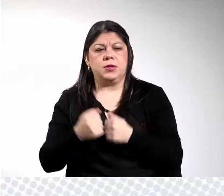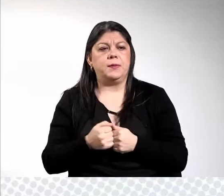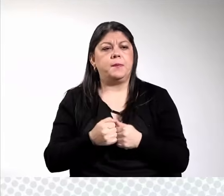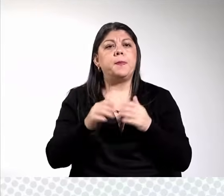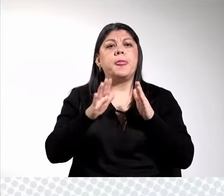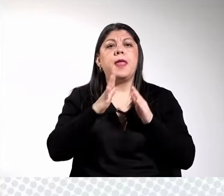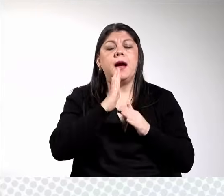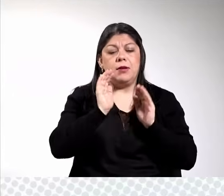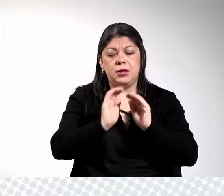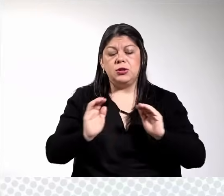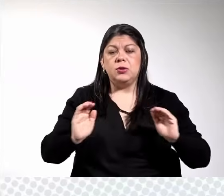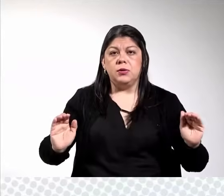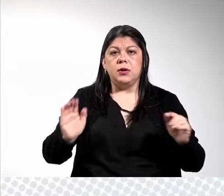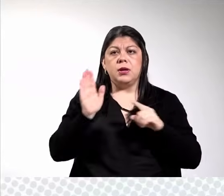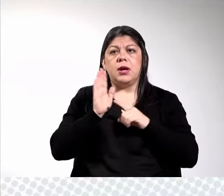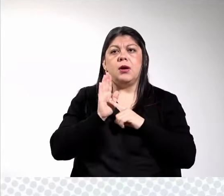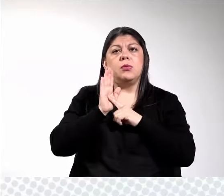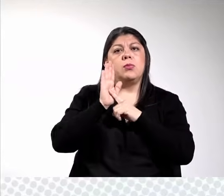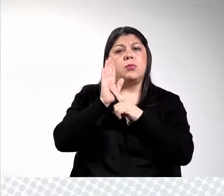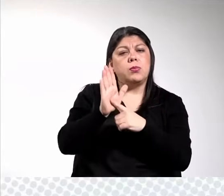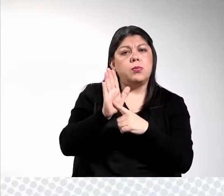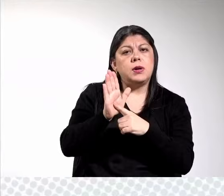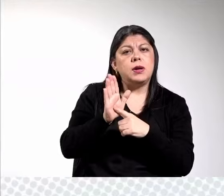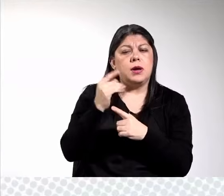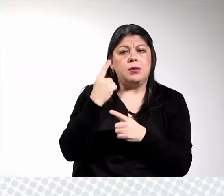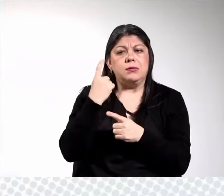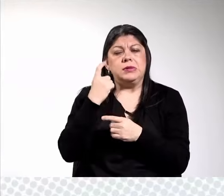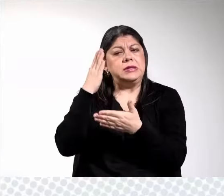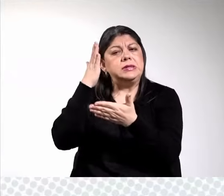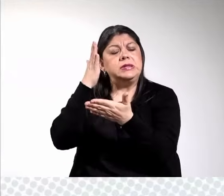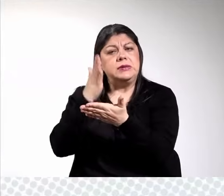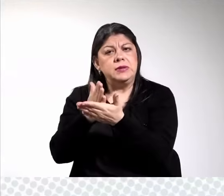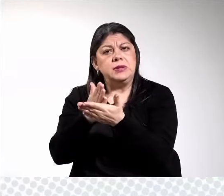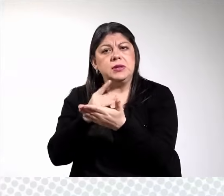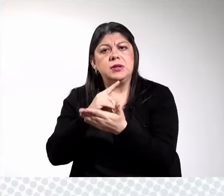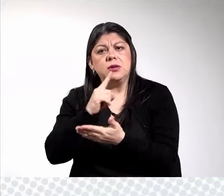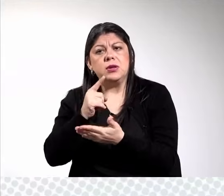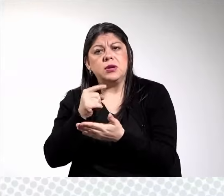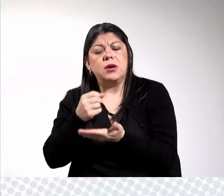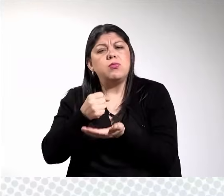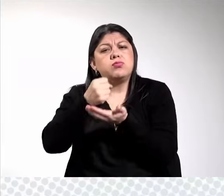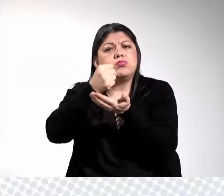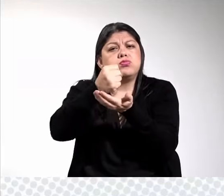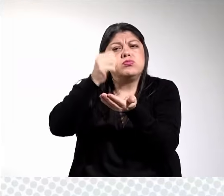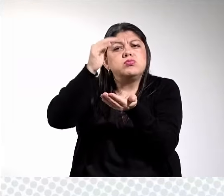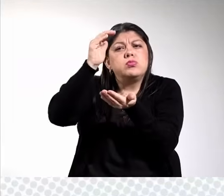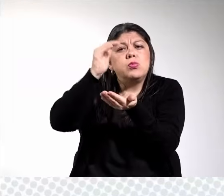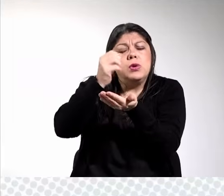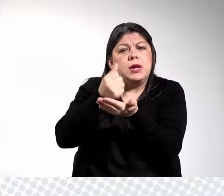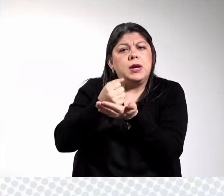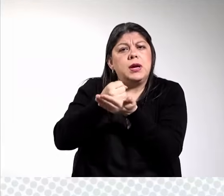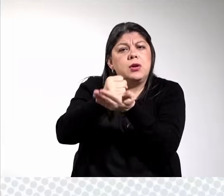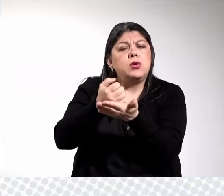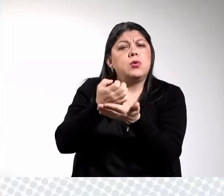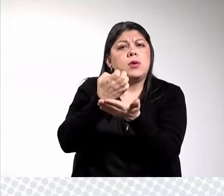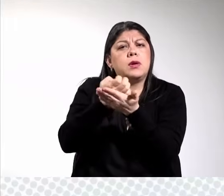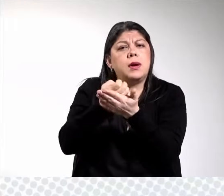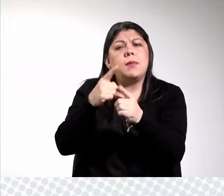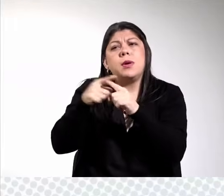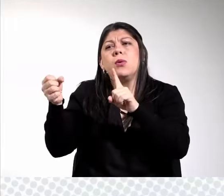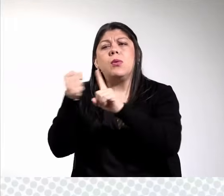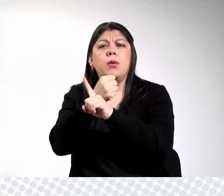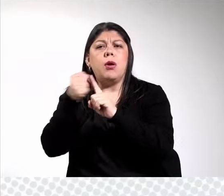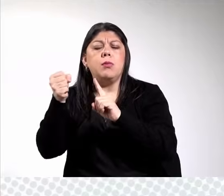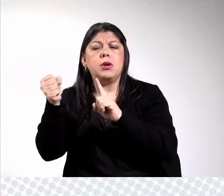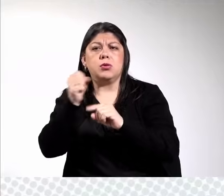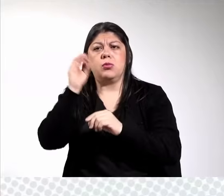Hablando de esa niñez, registra hoy en día una afectación real producto de la baja en la inversión social y de un aumento en las tasas